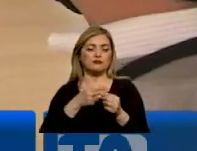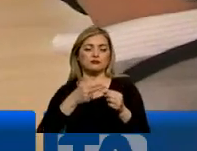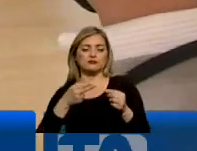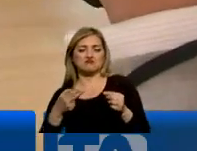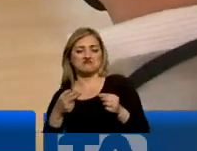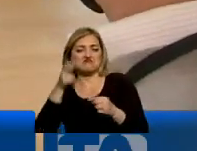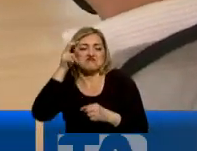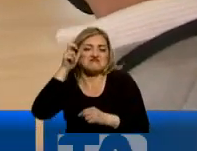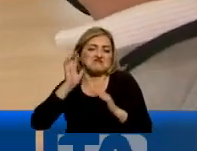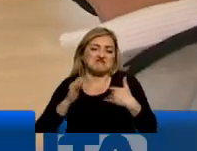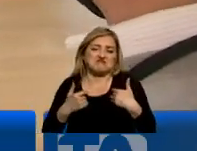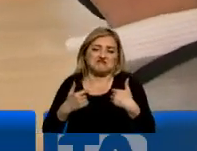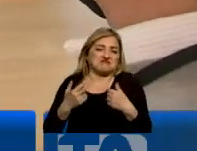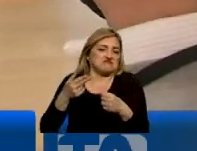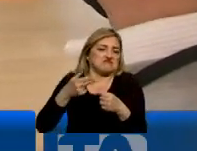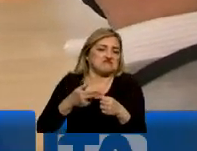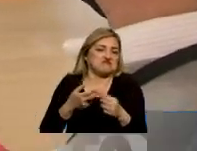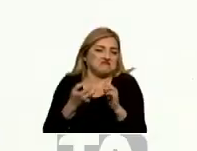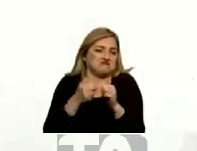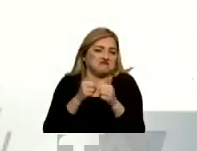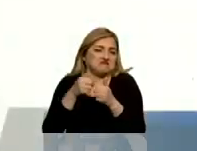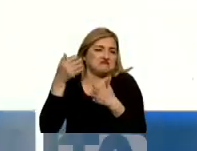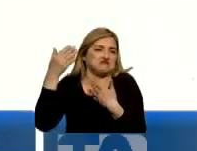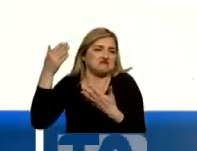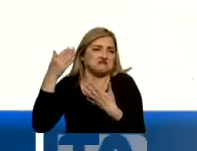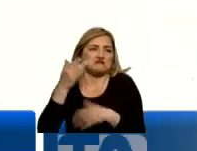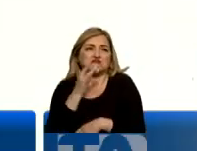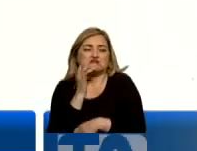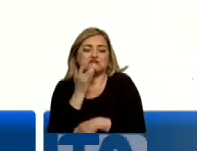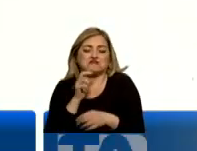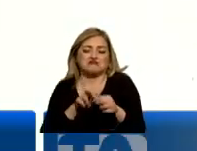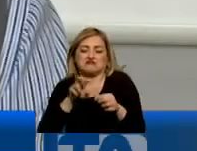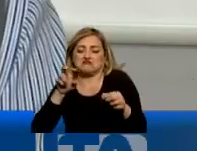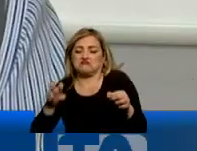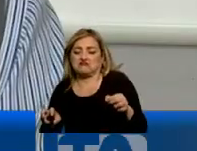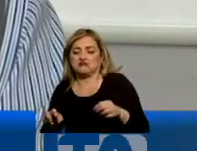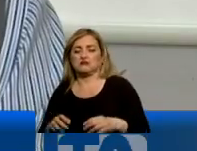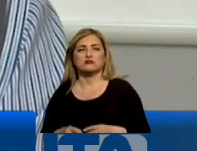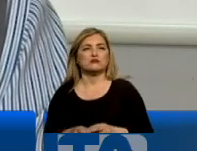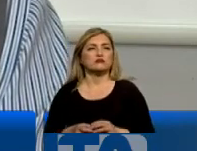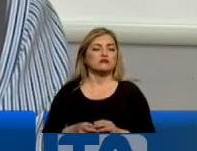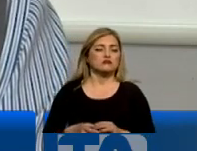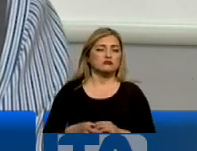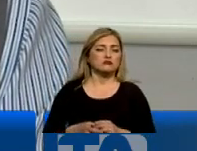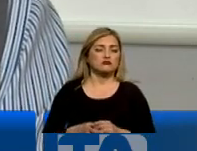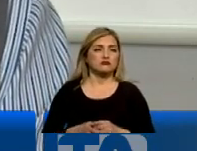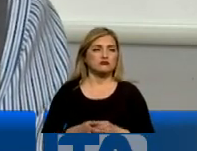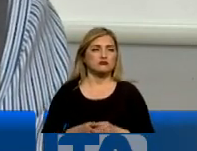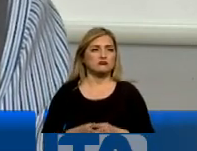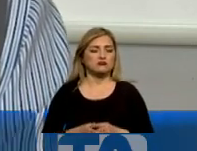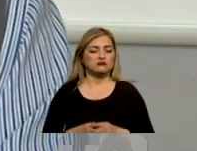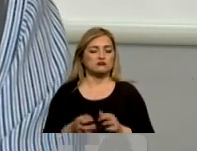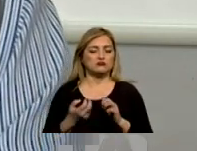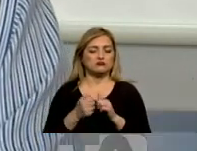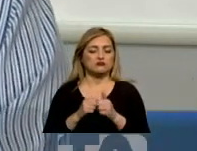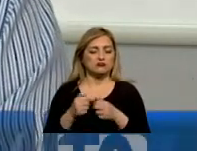porque considera que su presencia es un escollo político y prefiere dar un paso al costado. Lamentablemente, en este momento toda la